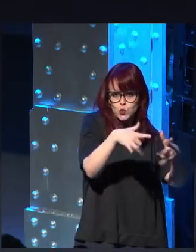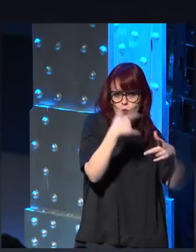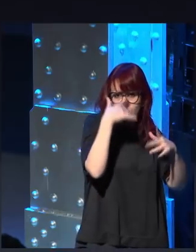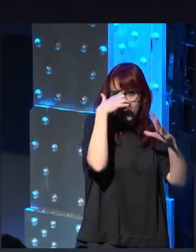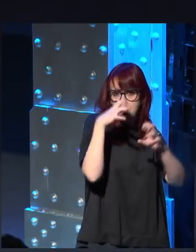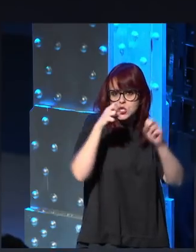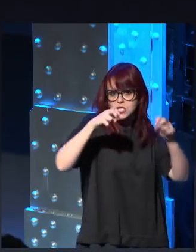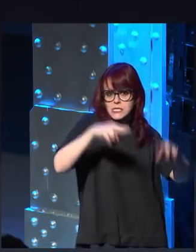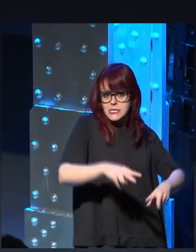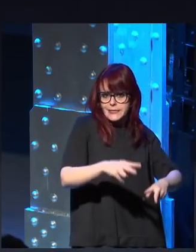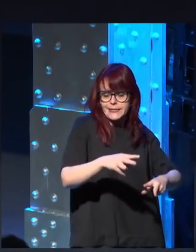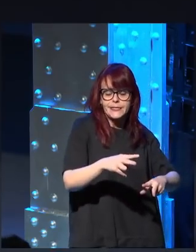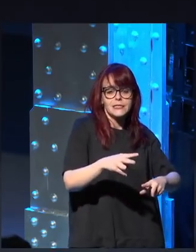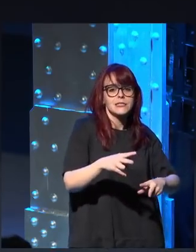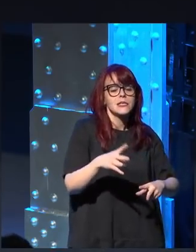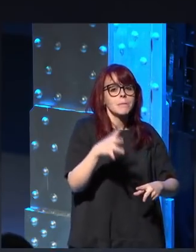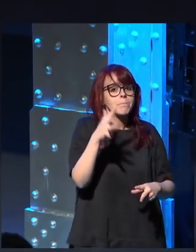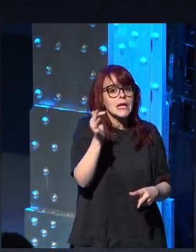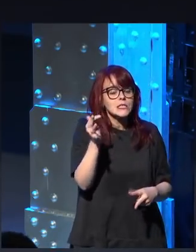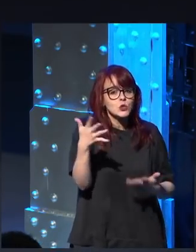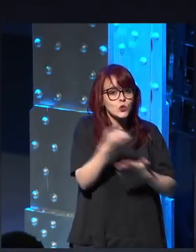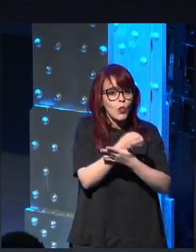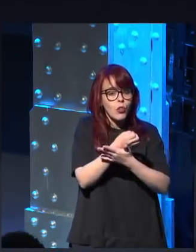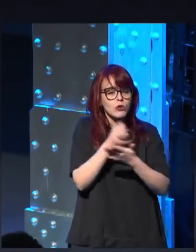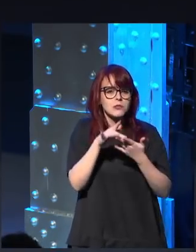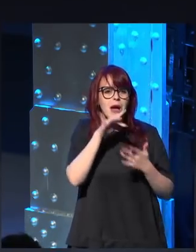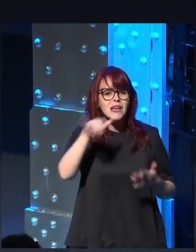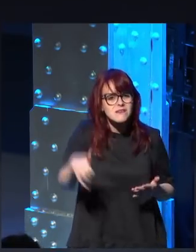descerebrados. Y al final es muy